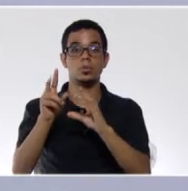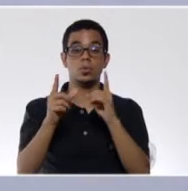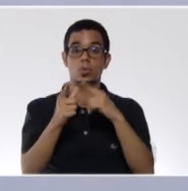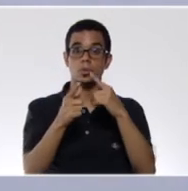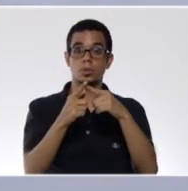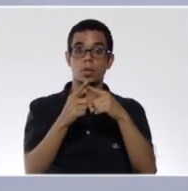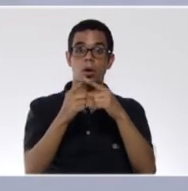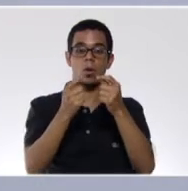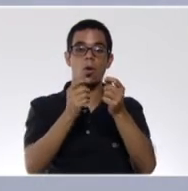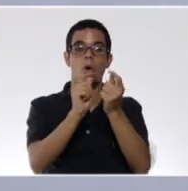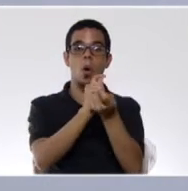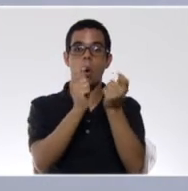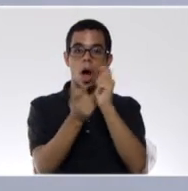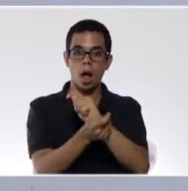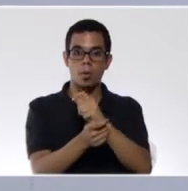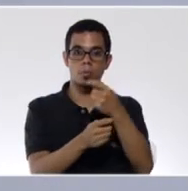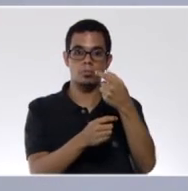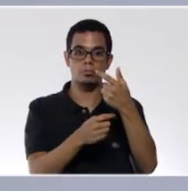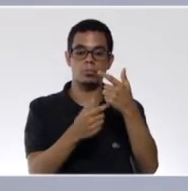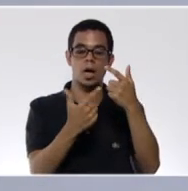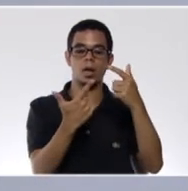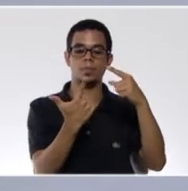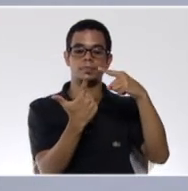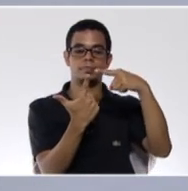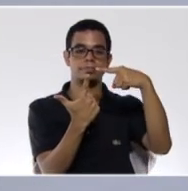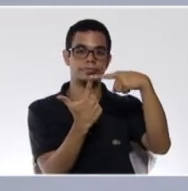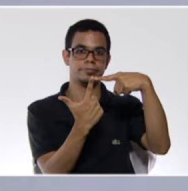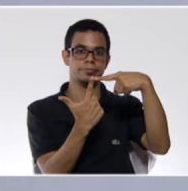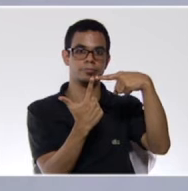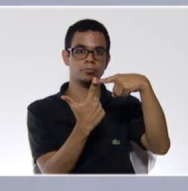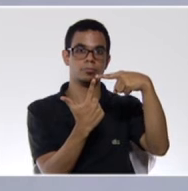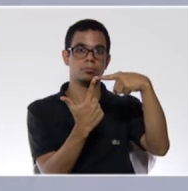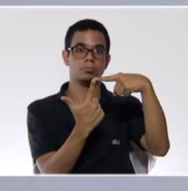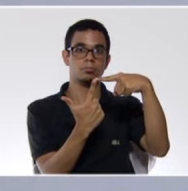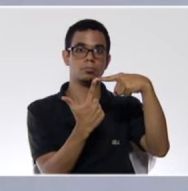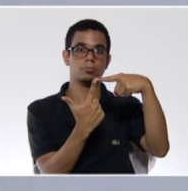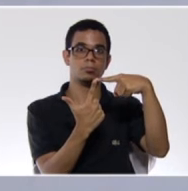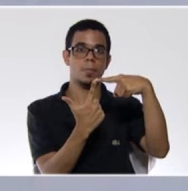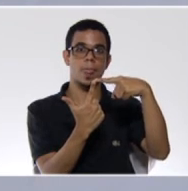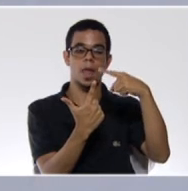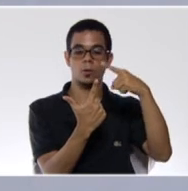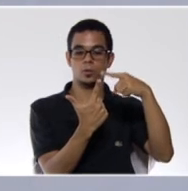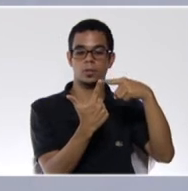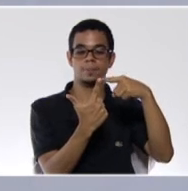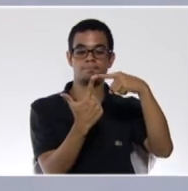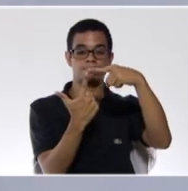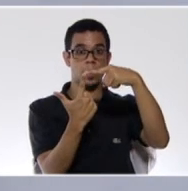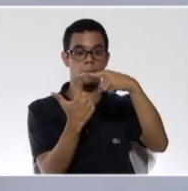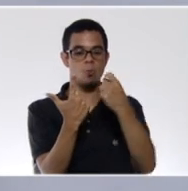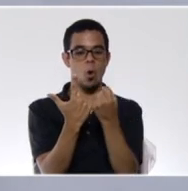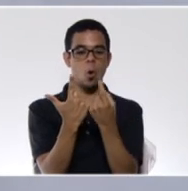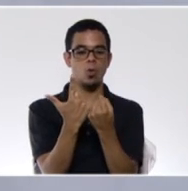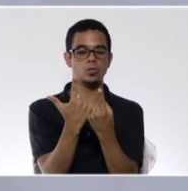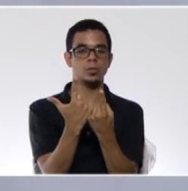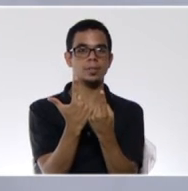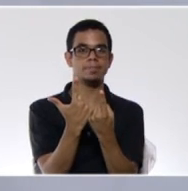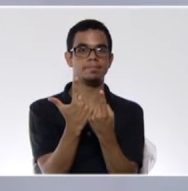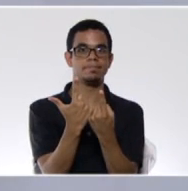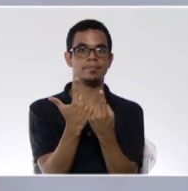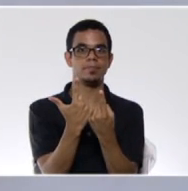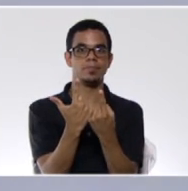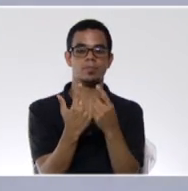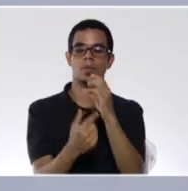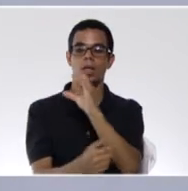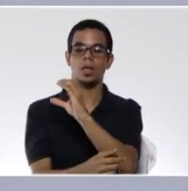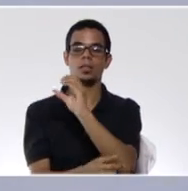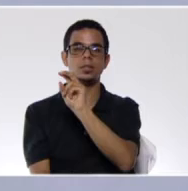en el otro miembro, obteniéndose la raíz cuadrada de 11, el valor de c sub